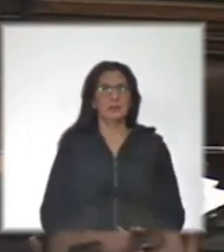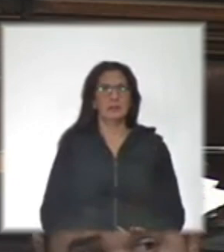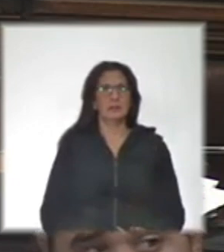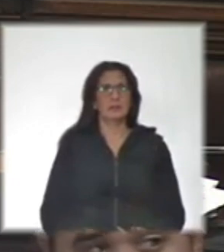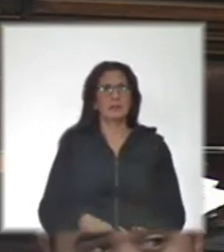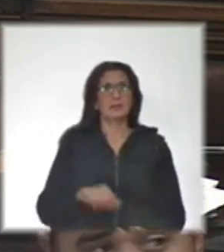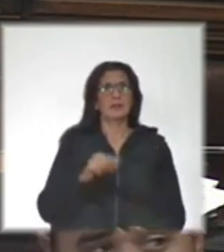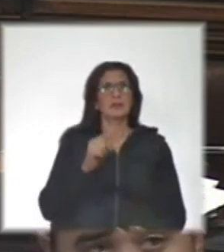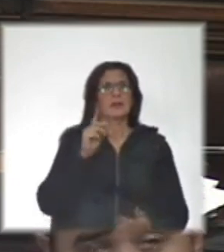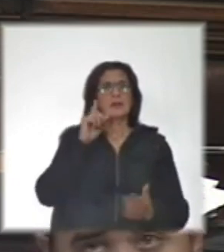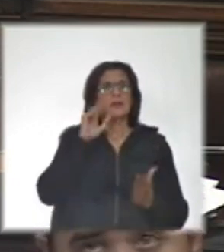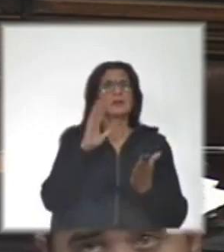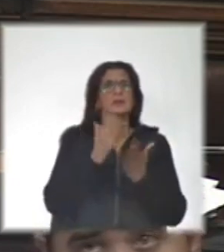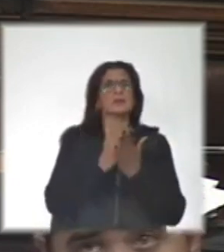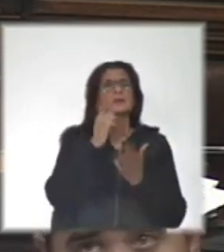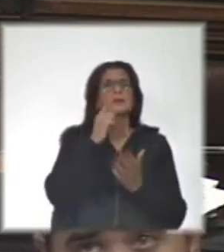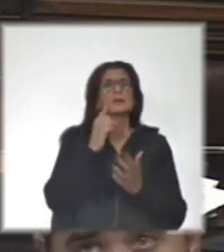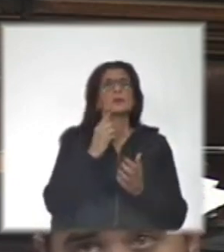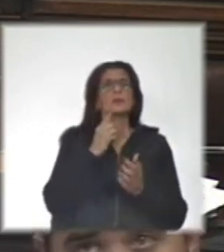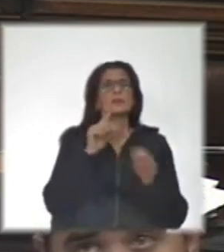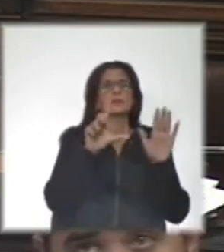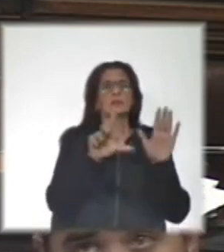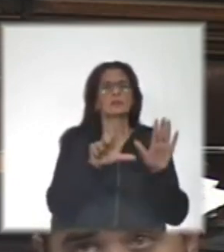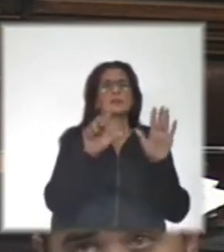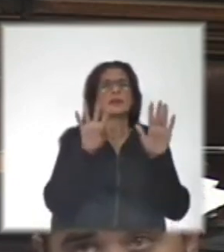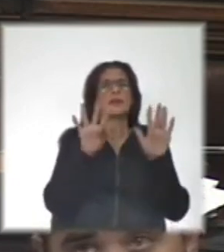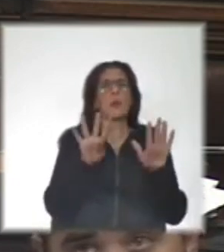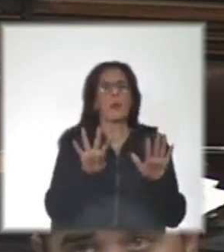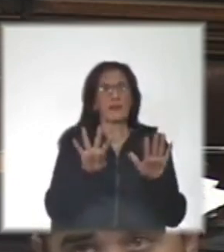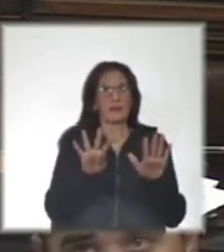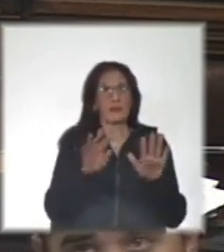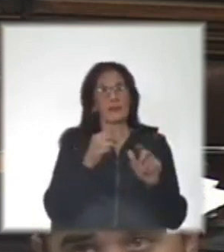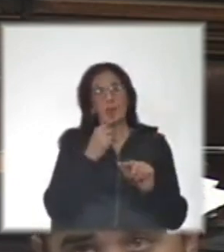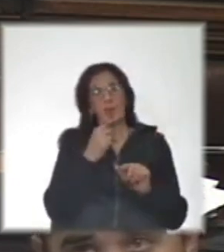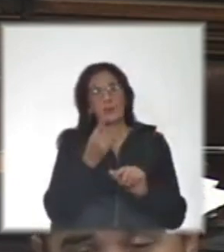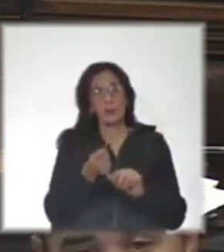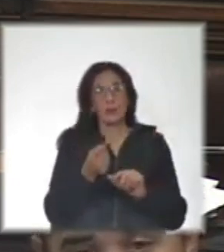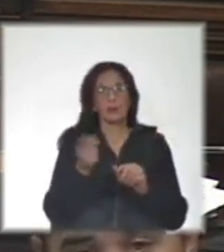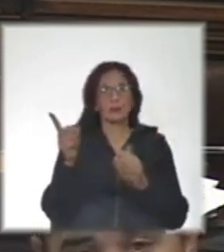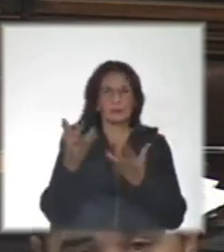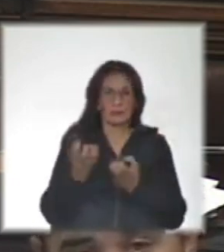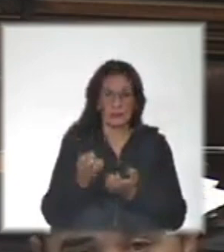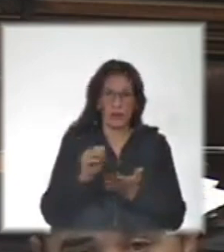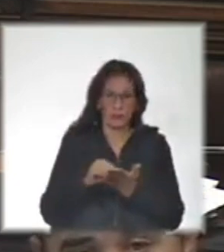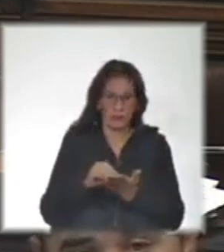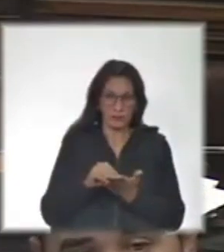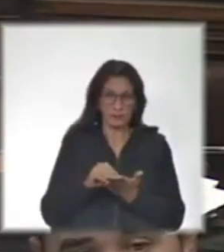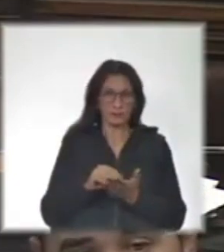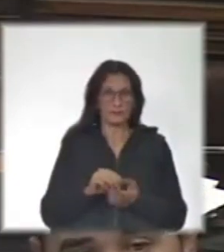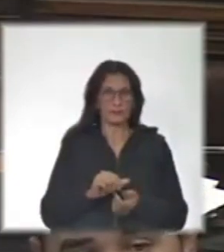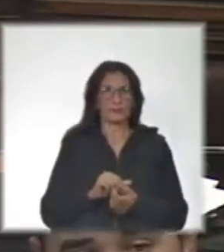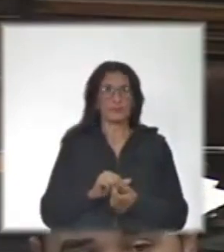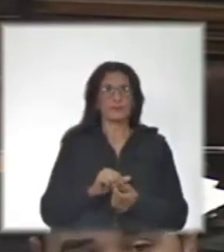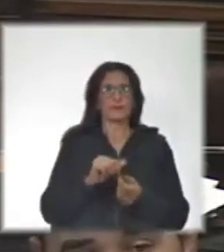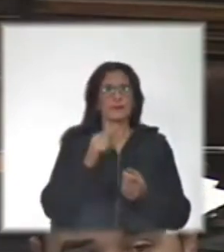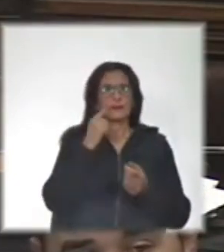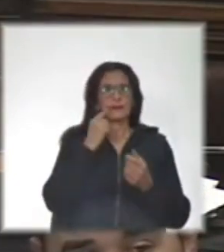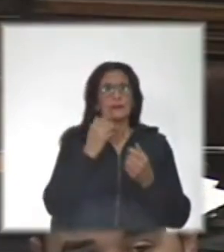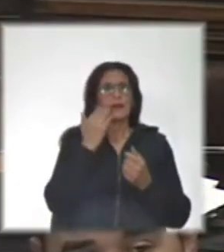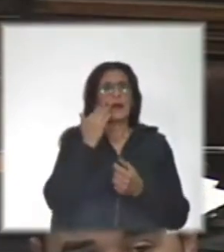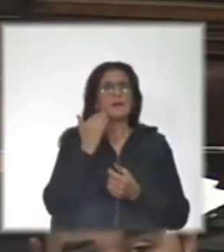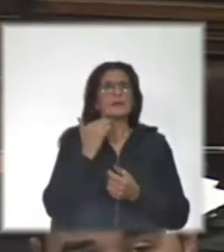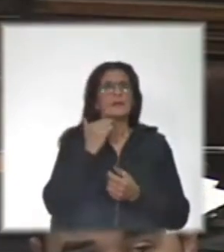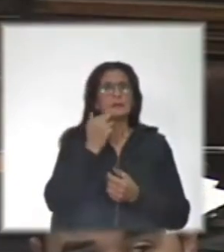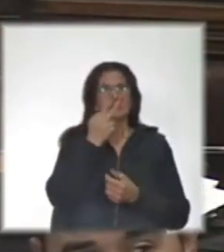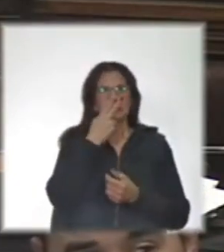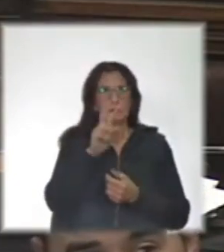La sentencia número 79, lo digo así pausado por si quieren anotarla, de abril del